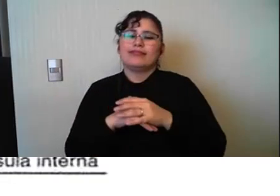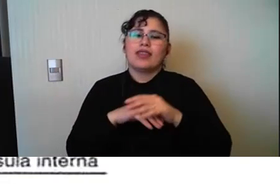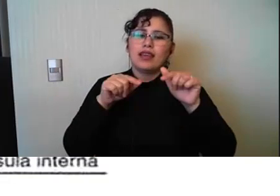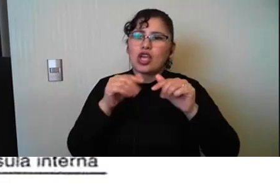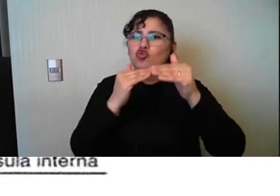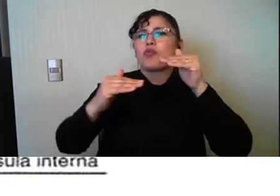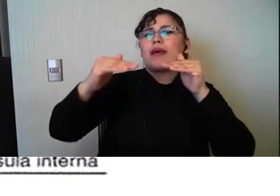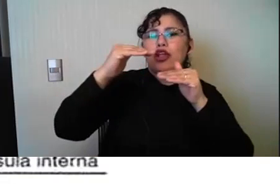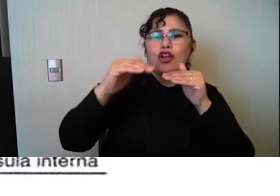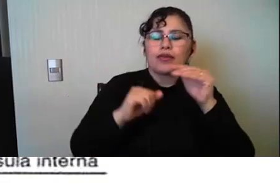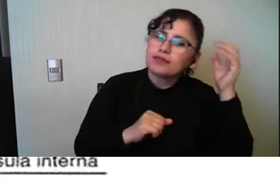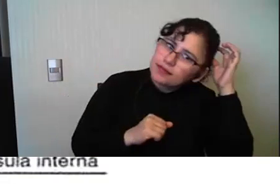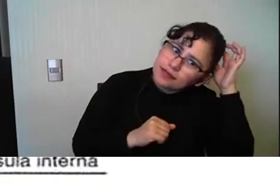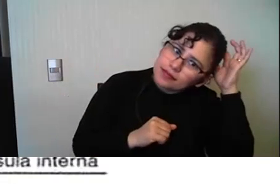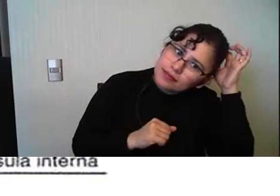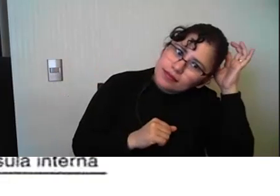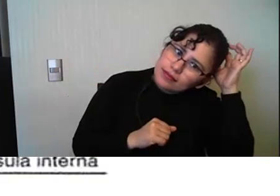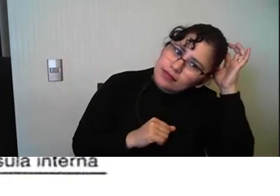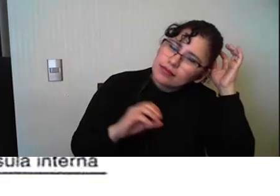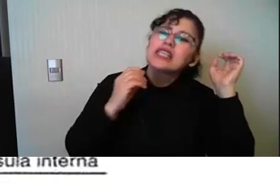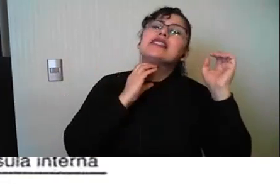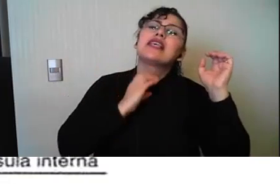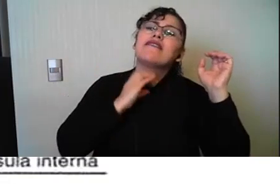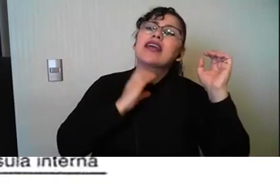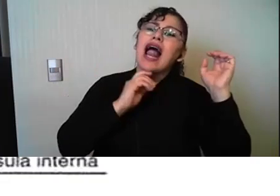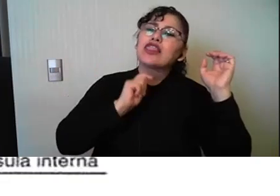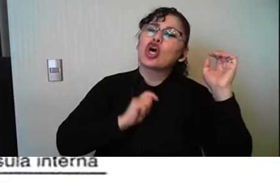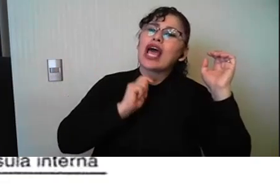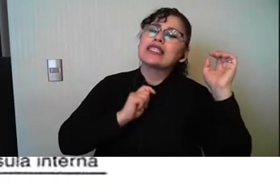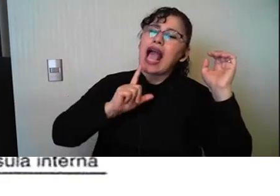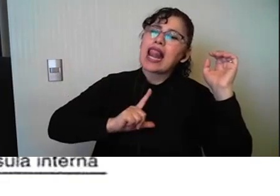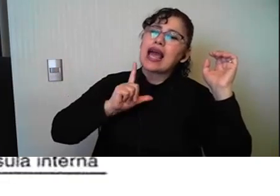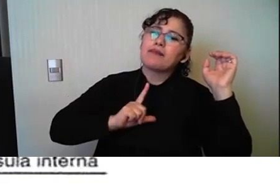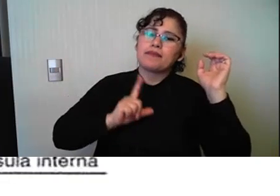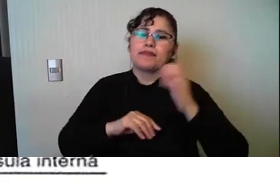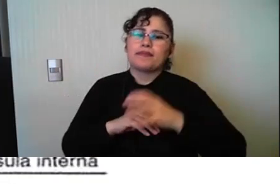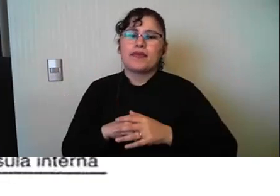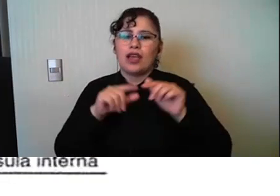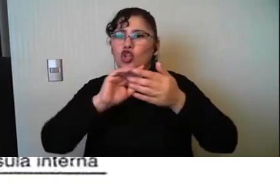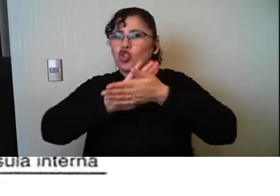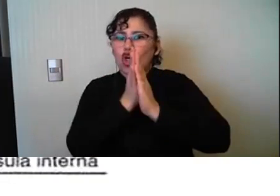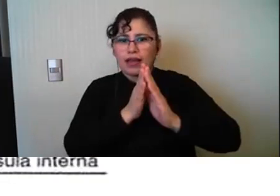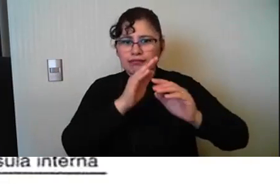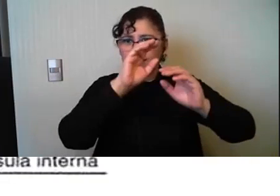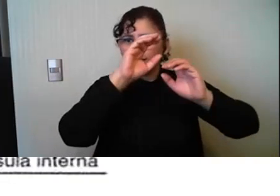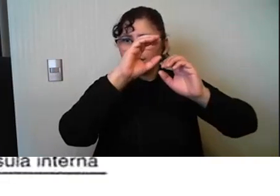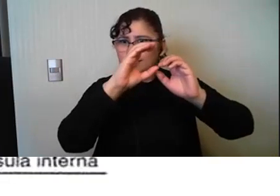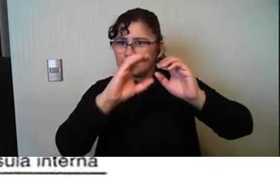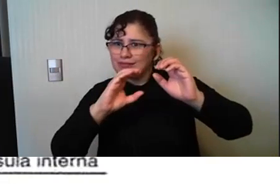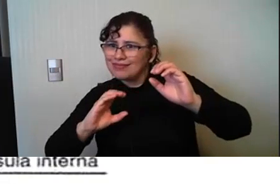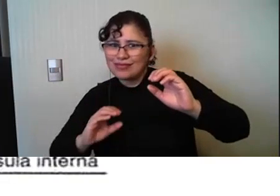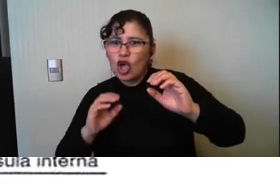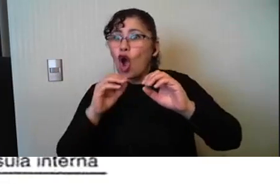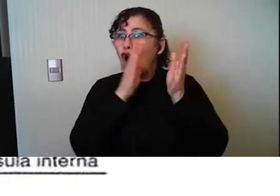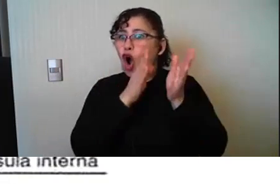superiores o cervicales, torácicas y las inferiores. Están en orden. O sea, a este nivel está la vía corticoespinal